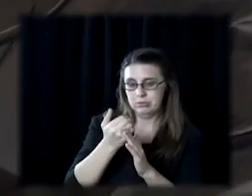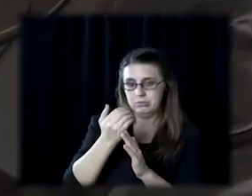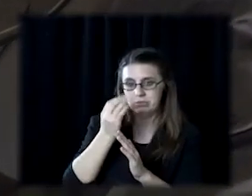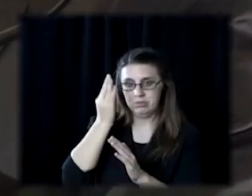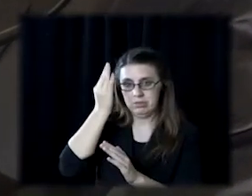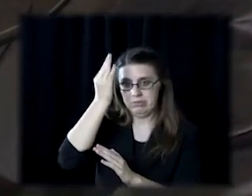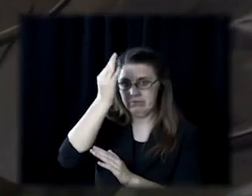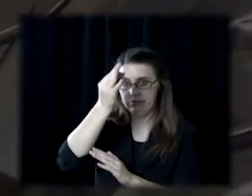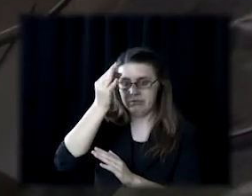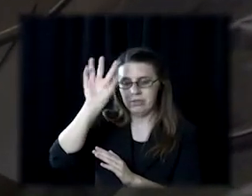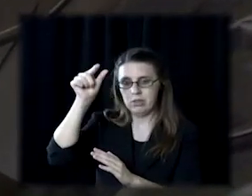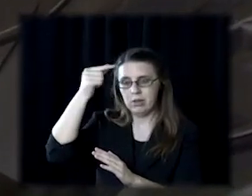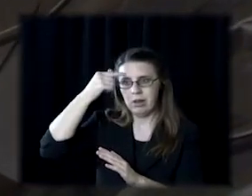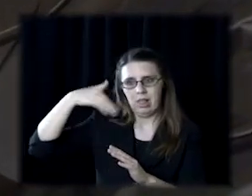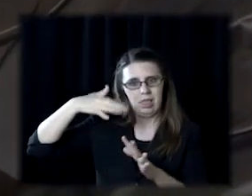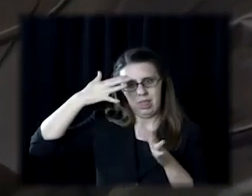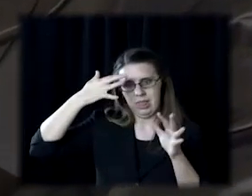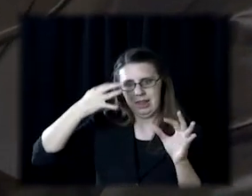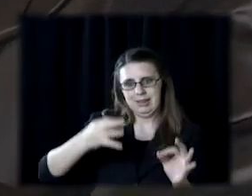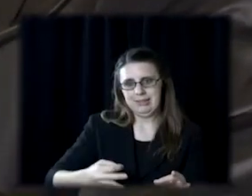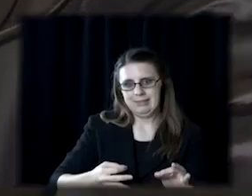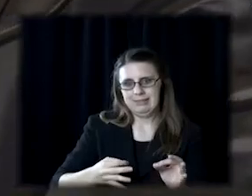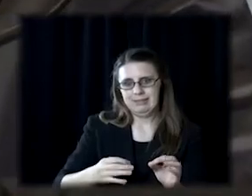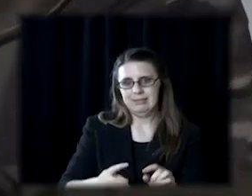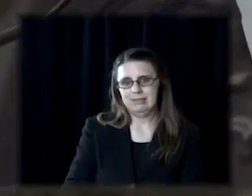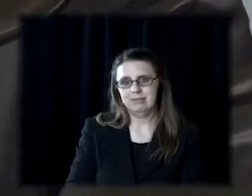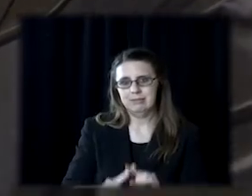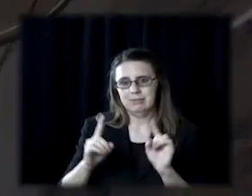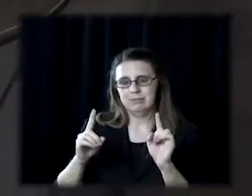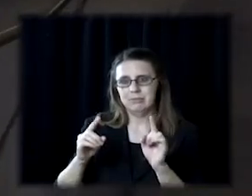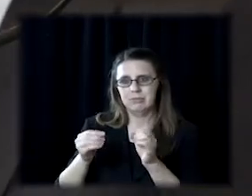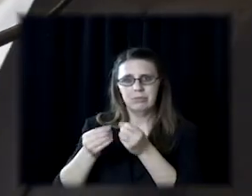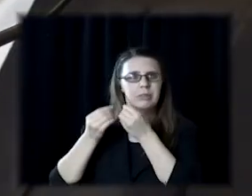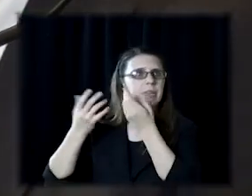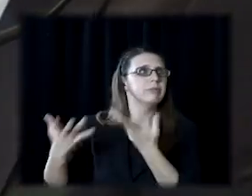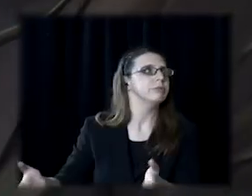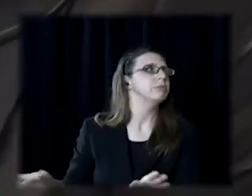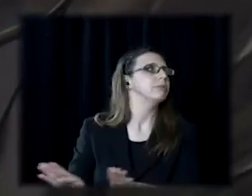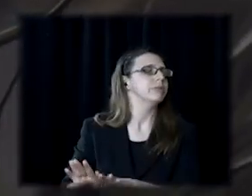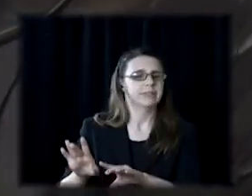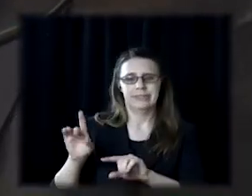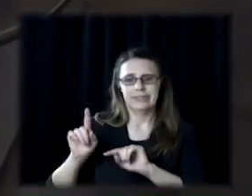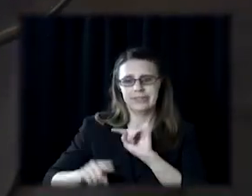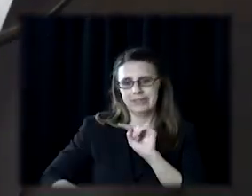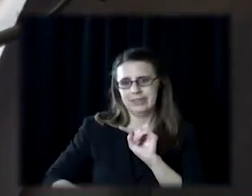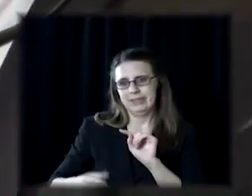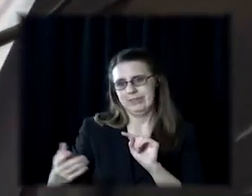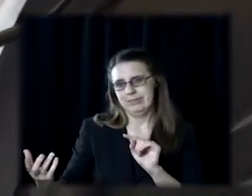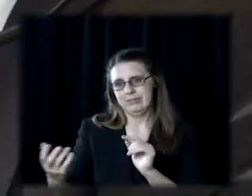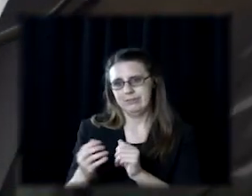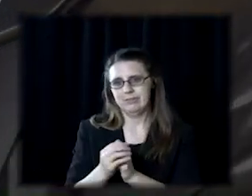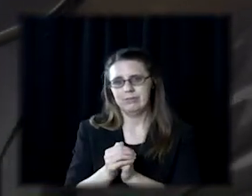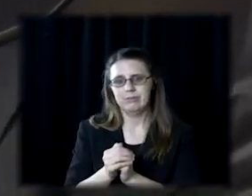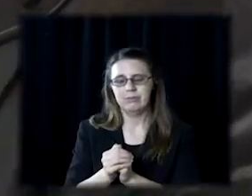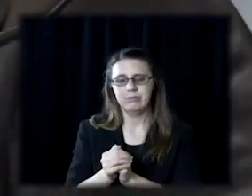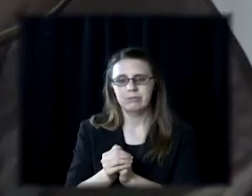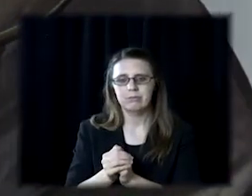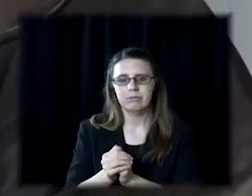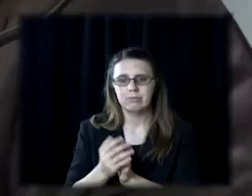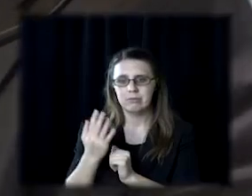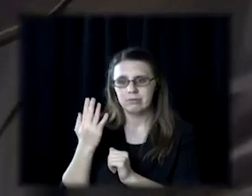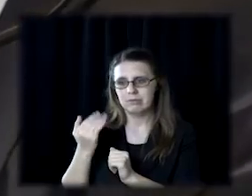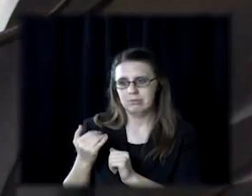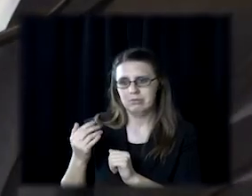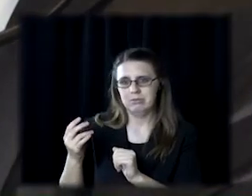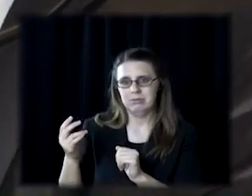está tomada, definida todavía. Pero mientras tanto no se puede dejar caer el balón simplemente cuando ahí es que está la data de los